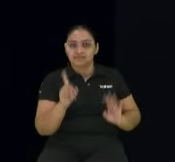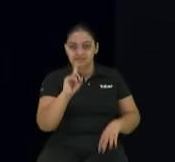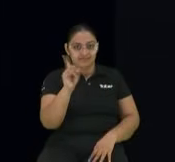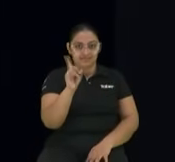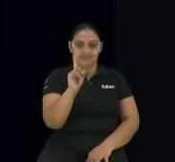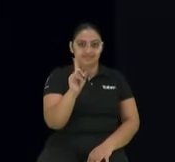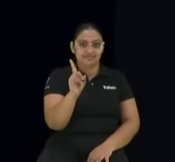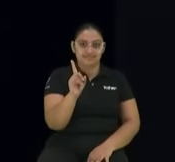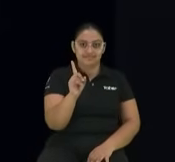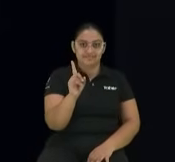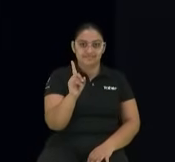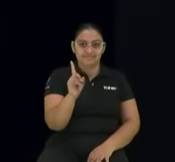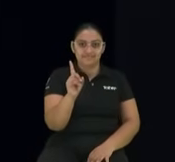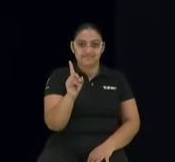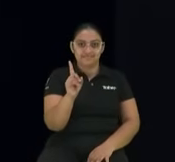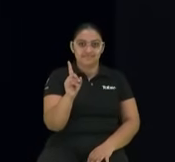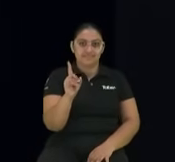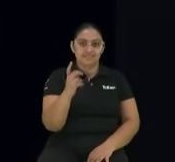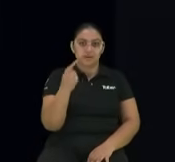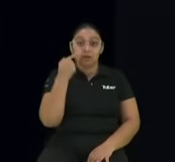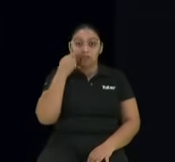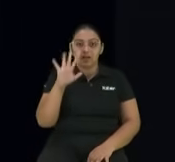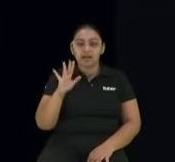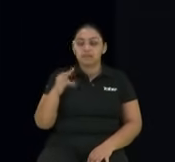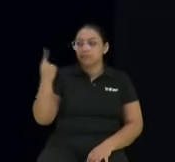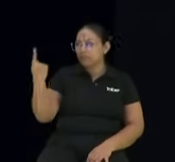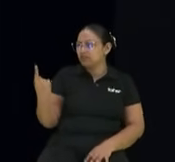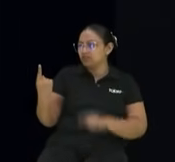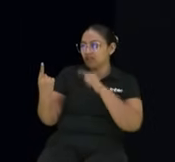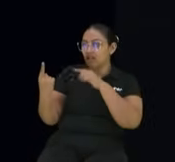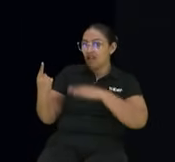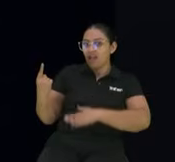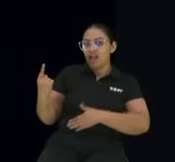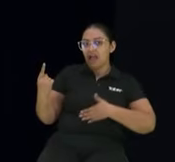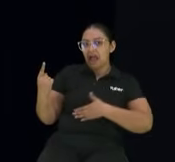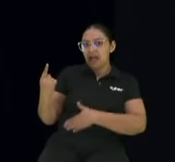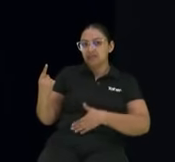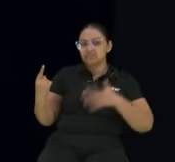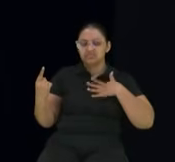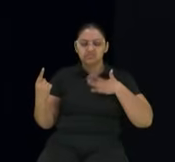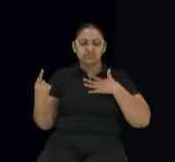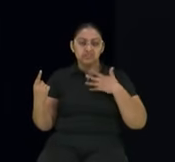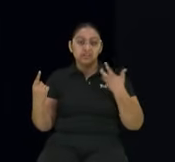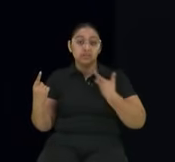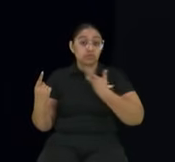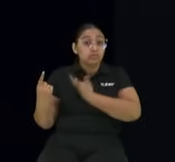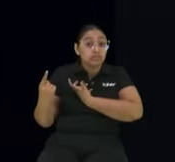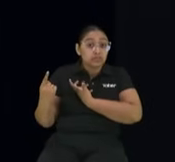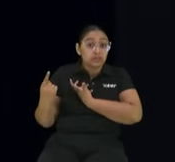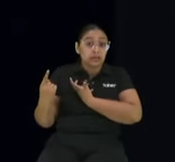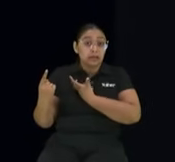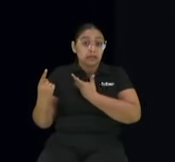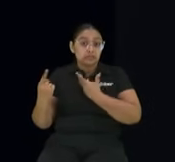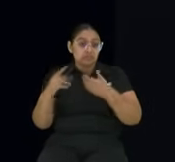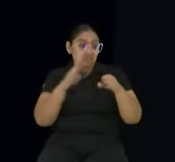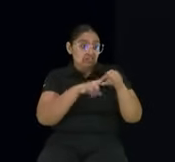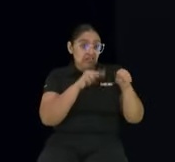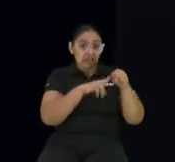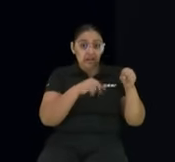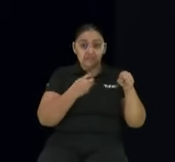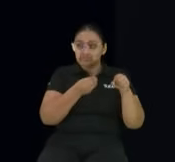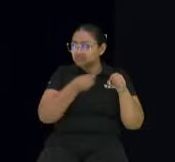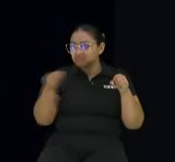bien como ver a alguien con hambre tener dinero en la bolsa y no darle de comer cuando usted vi un